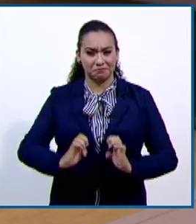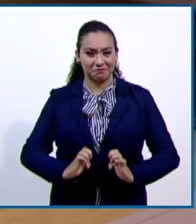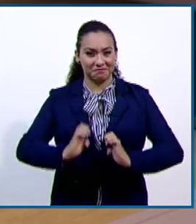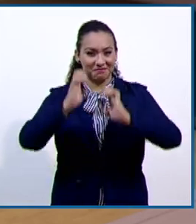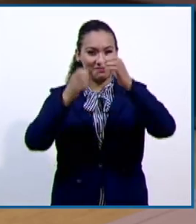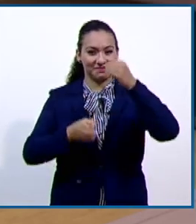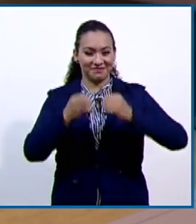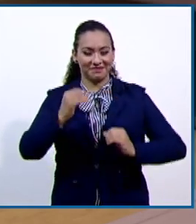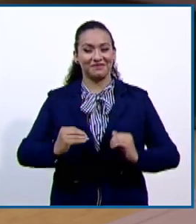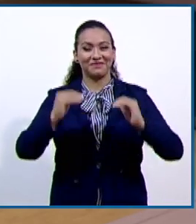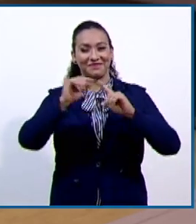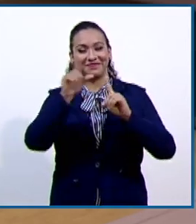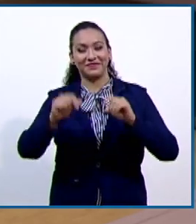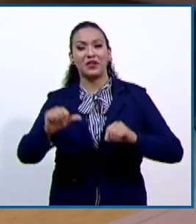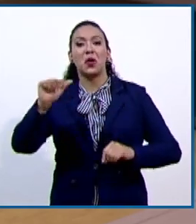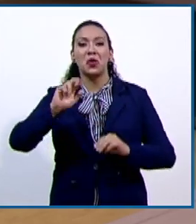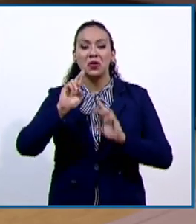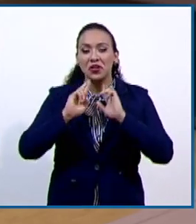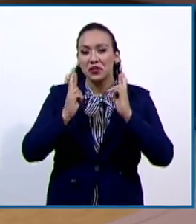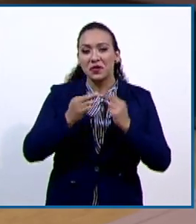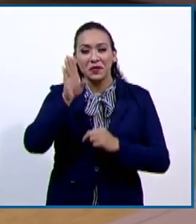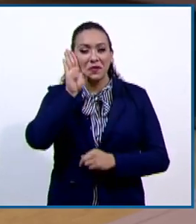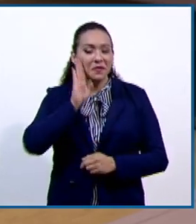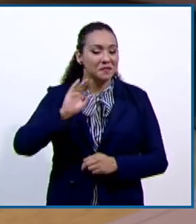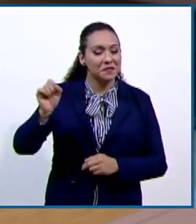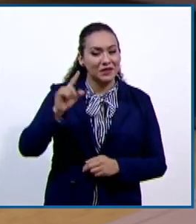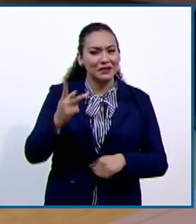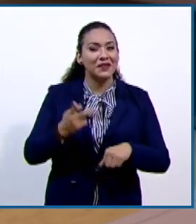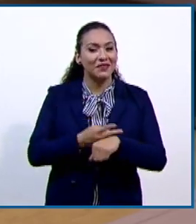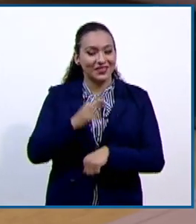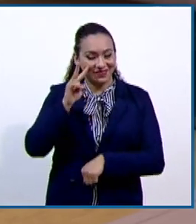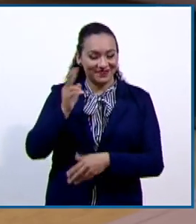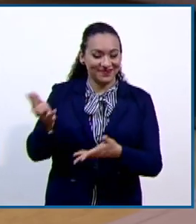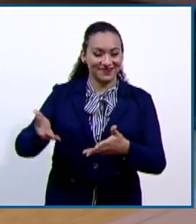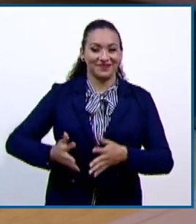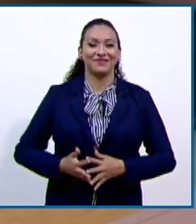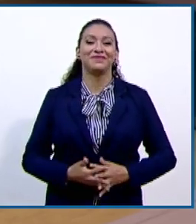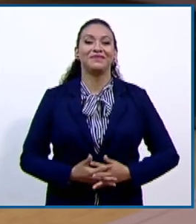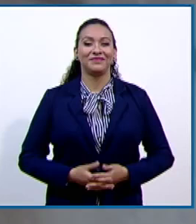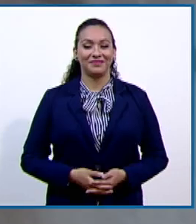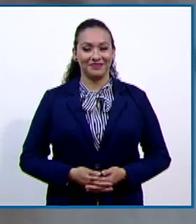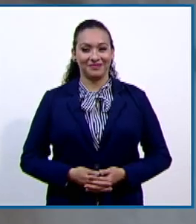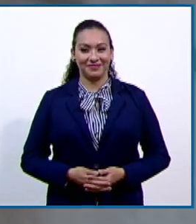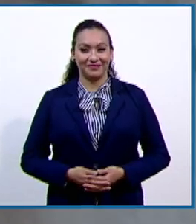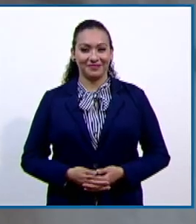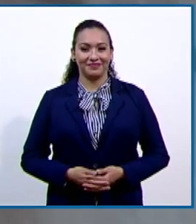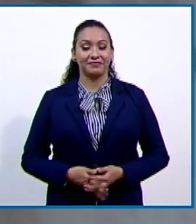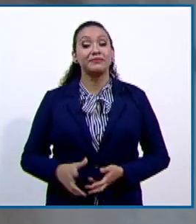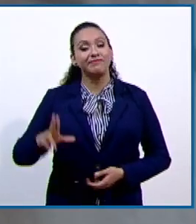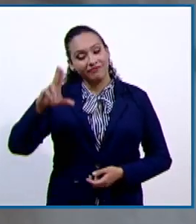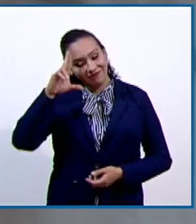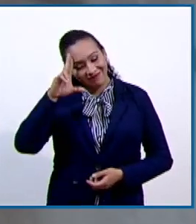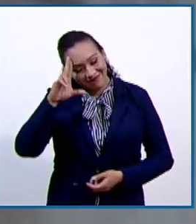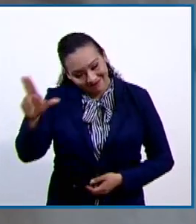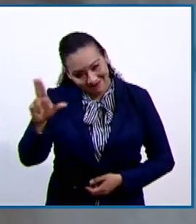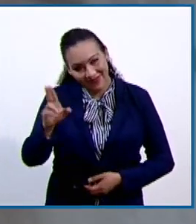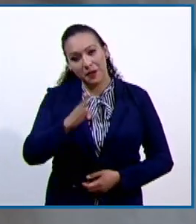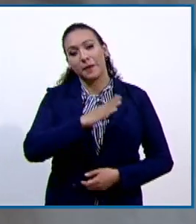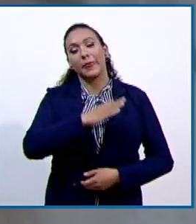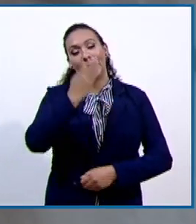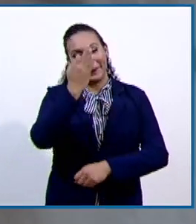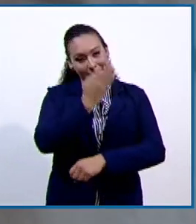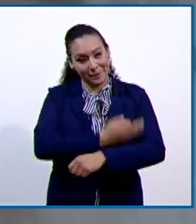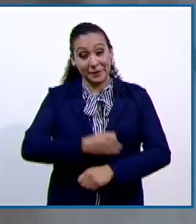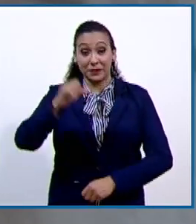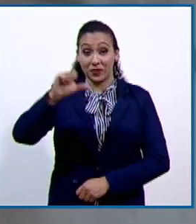los ministros en sesión de pleno. Adelante, Mario, escuchamos tu reporte. ¿Qué tal? Muy buenas tardes. En la